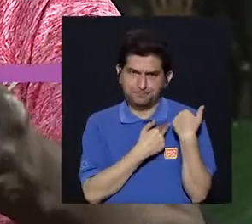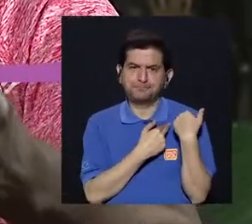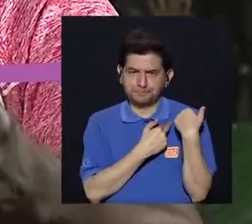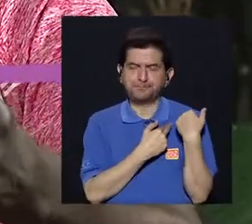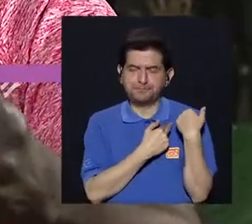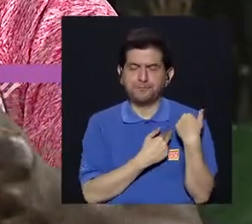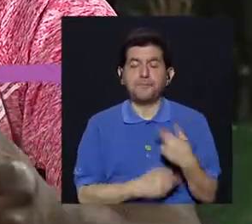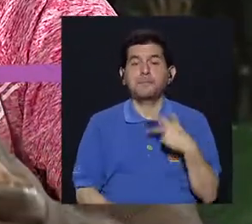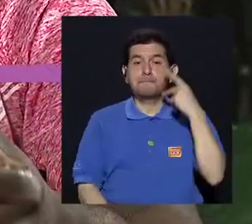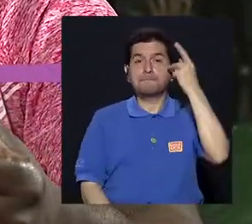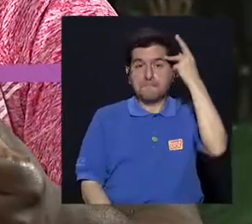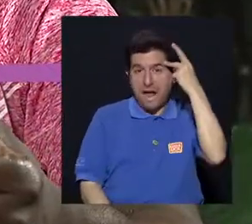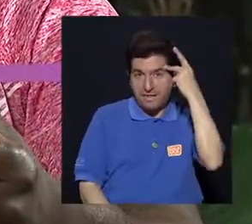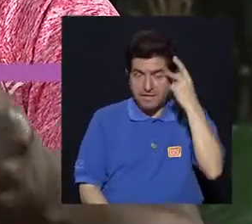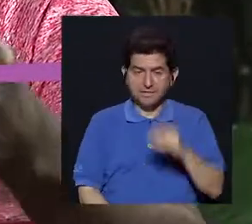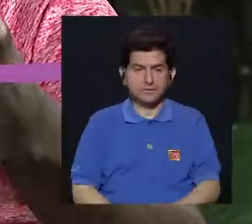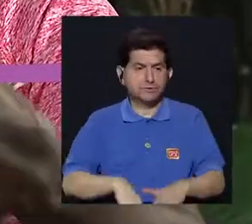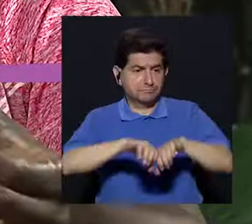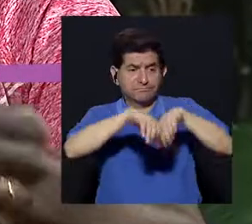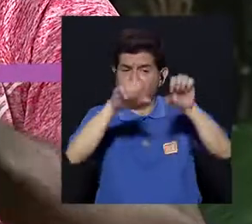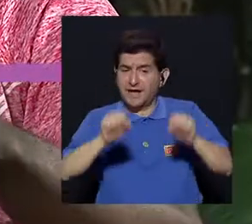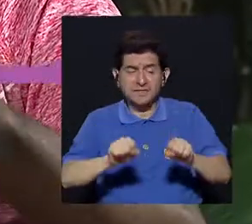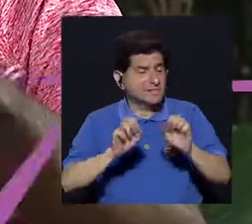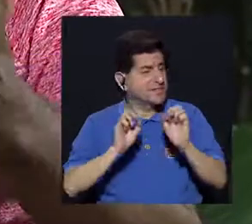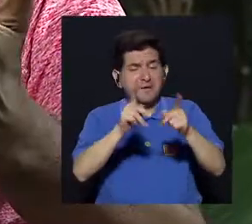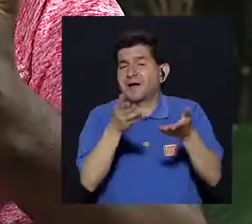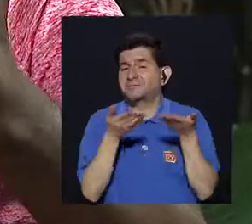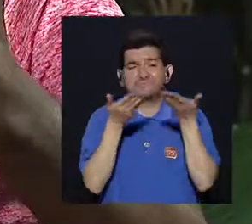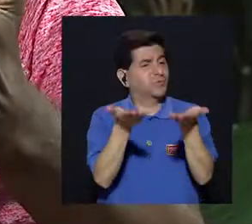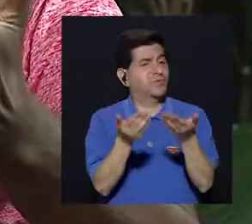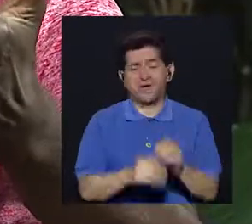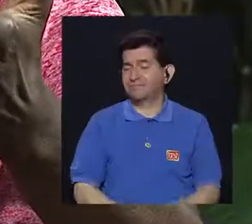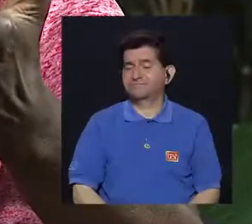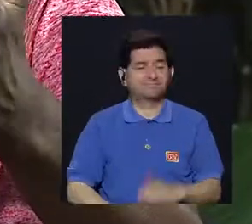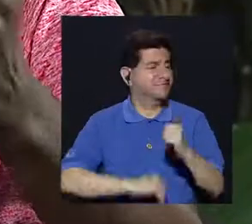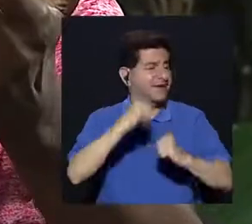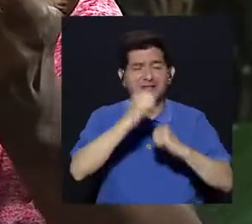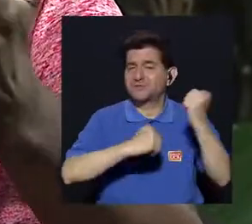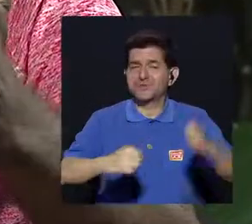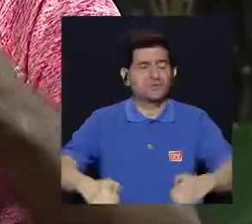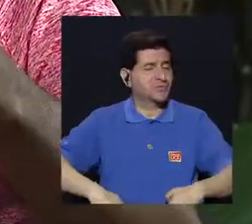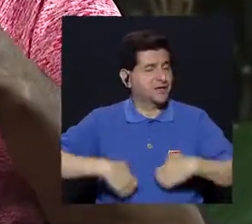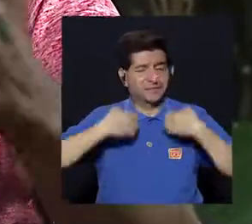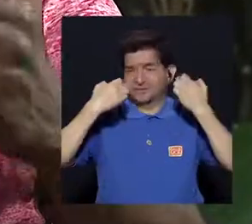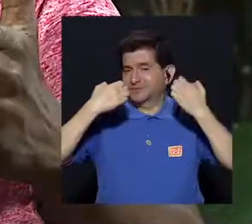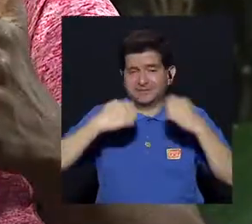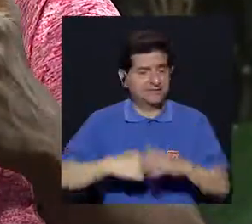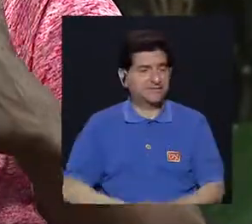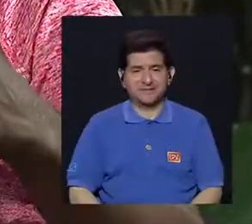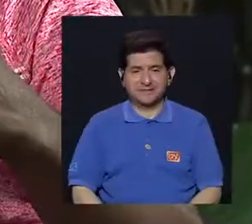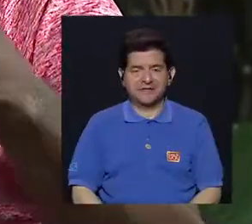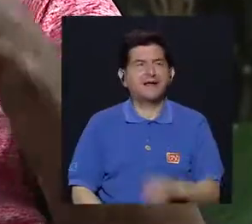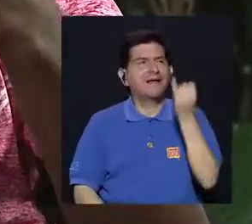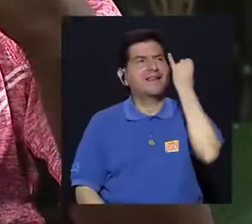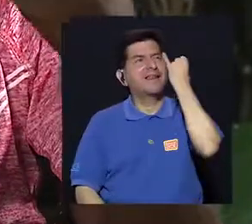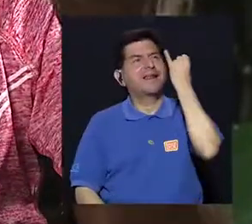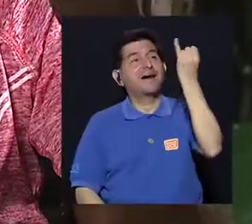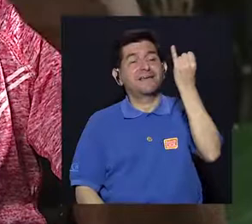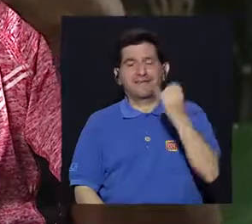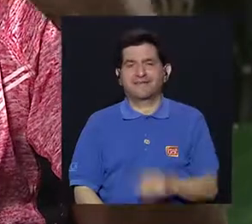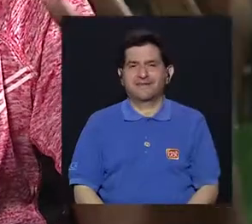la responsabilidad de los padres, ya que el sistema pues no lo permite, no tenemos esa estructura,